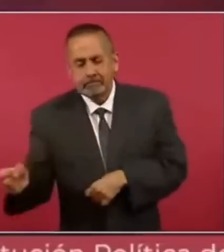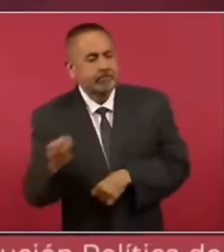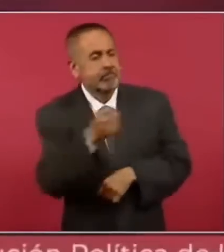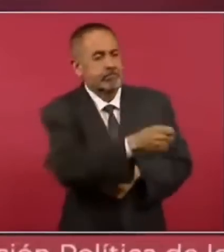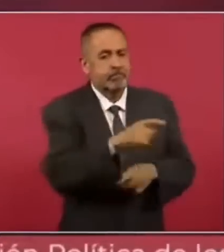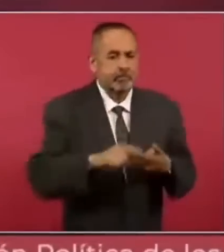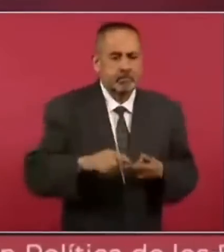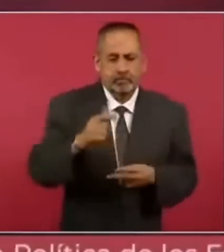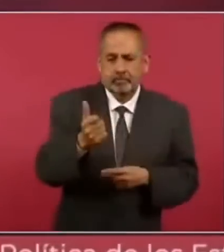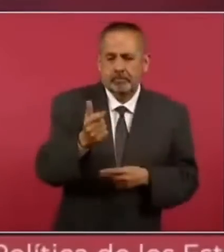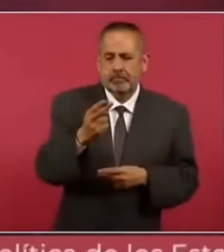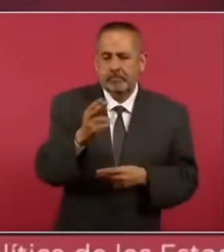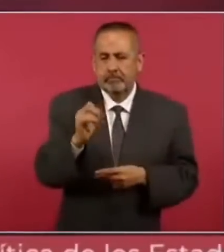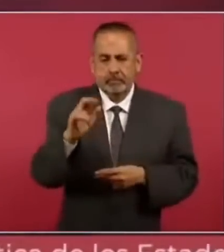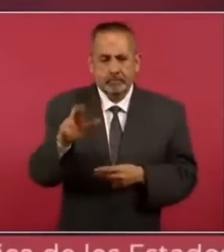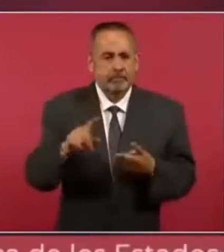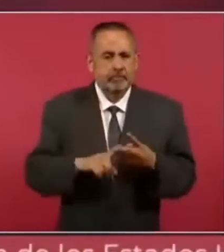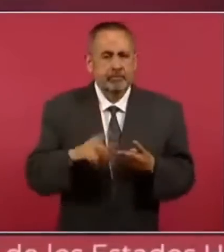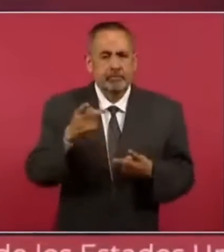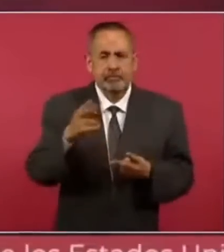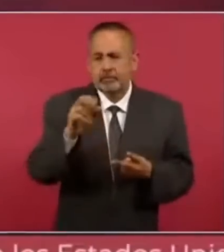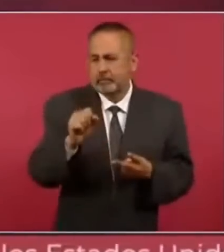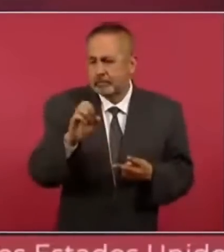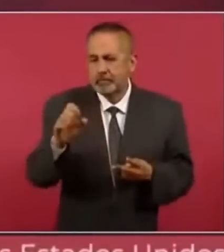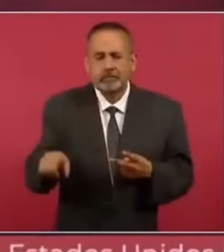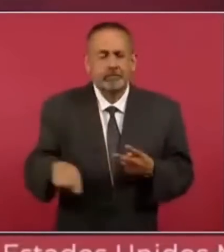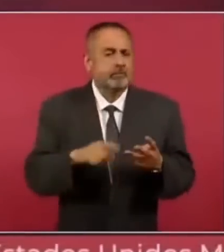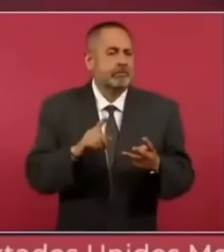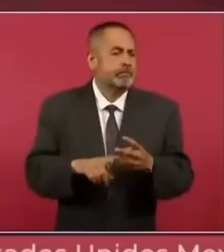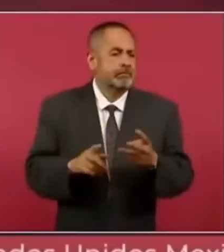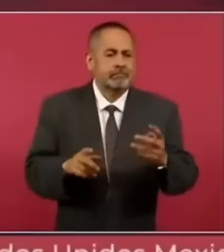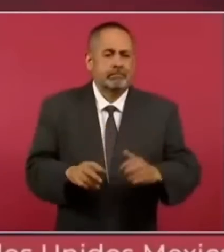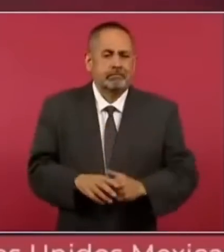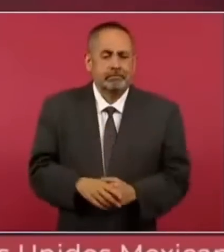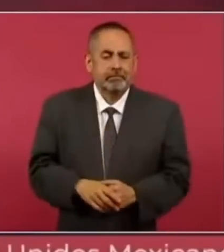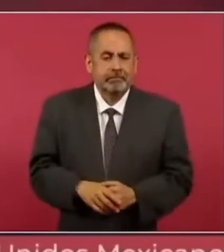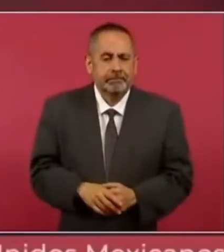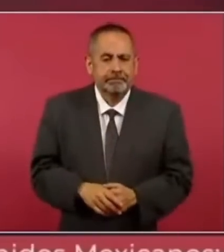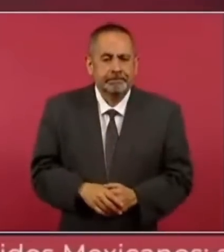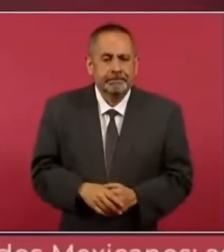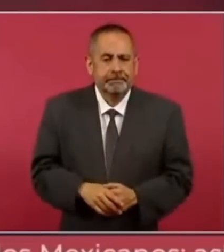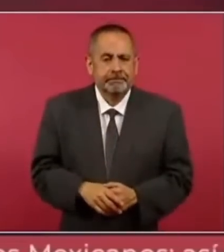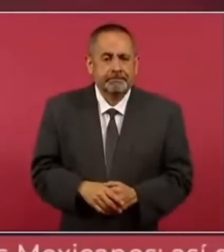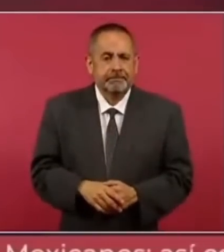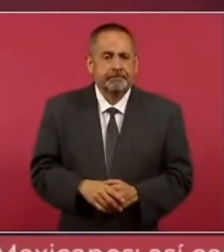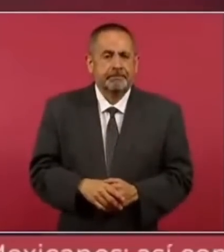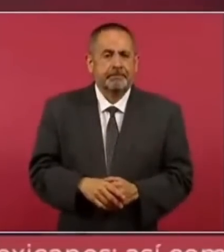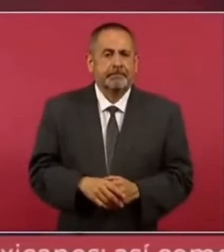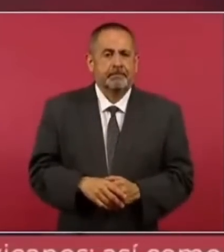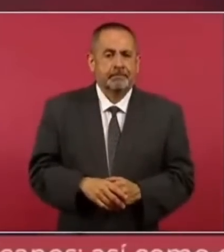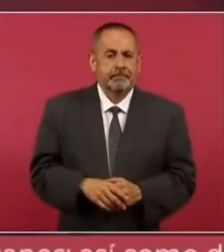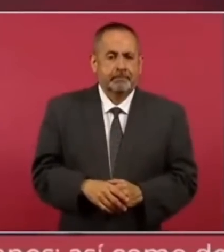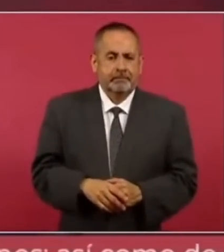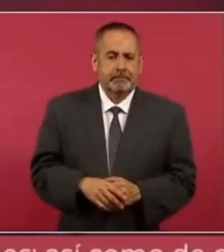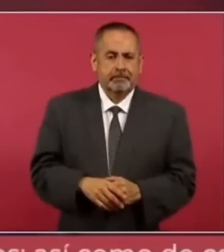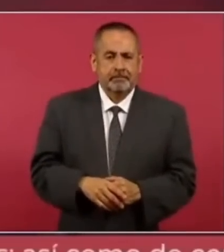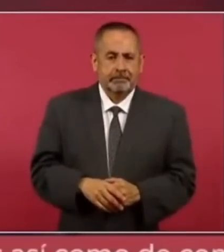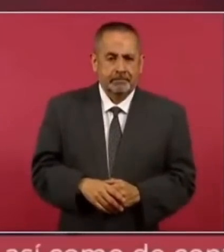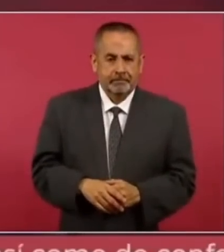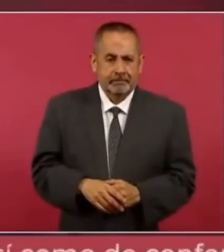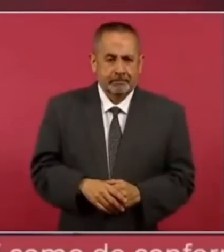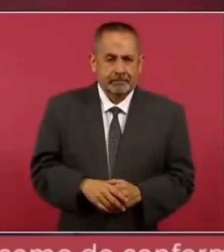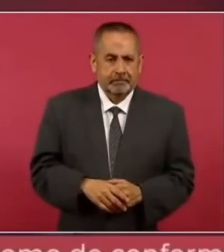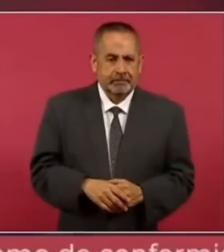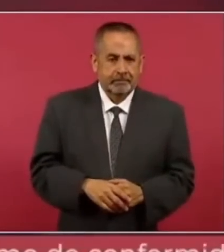de Aguilar Camín, de Krause, ¿sí?, de los